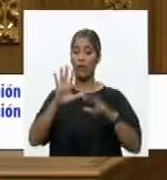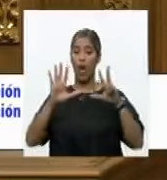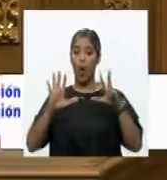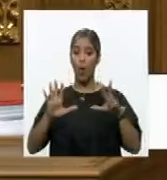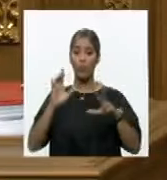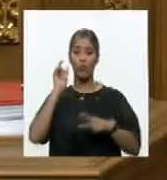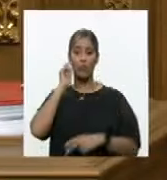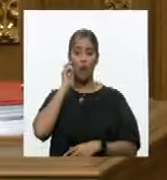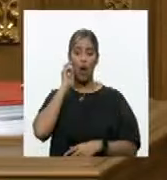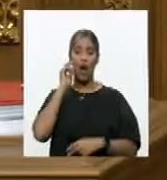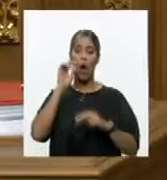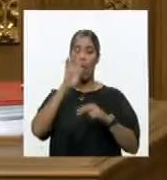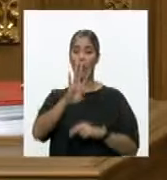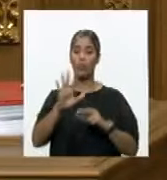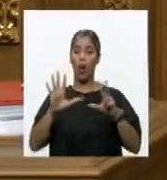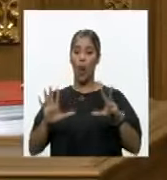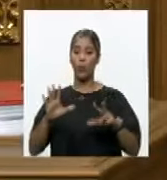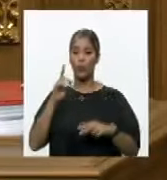ciudadanos.